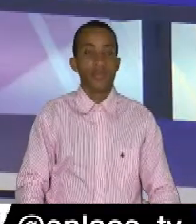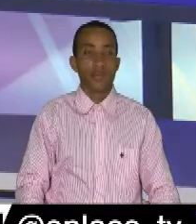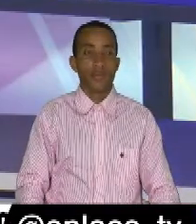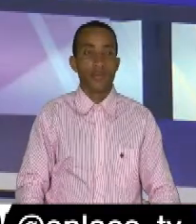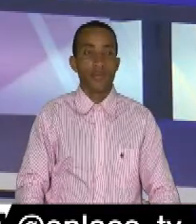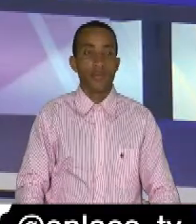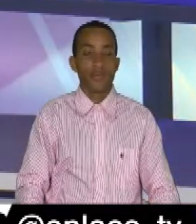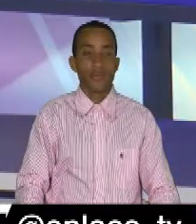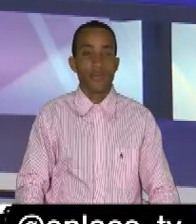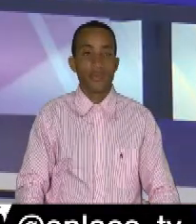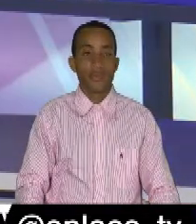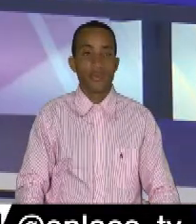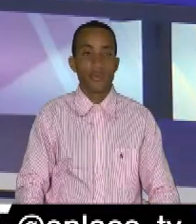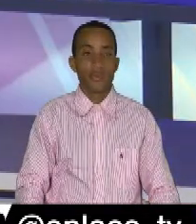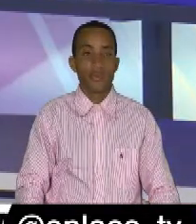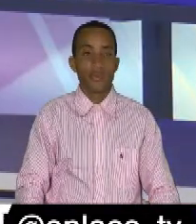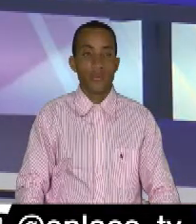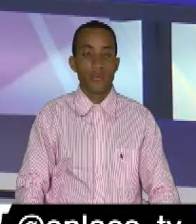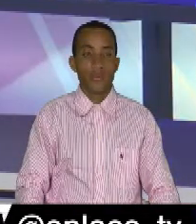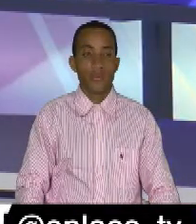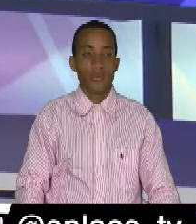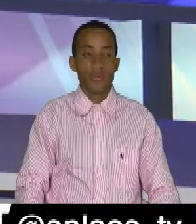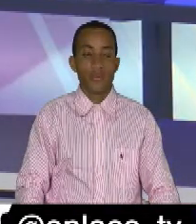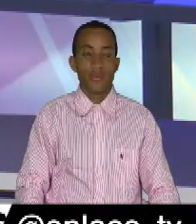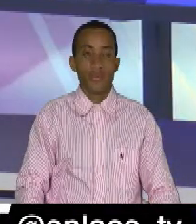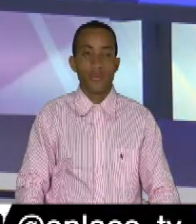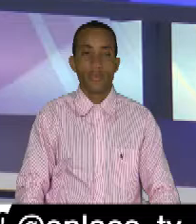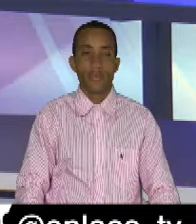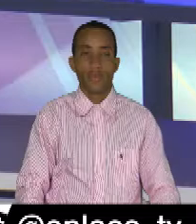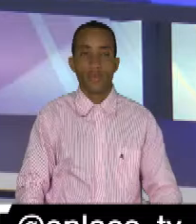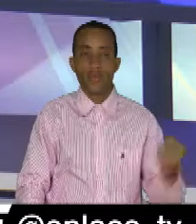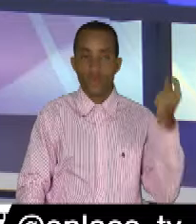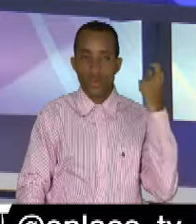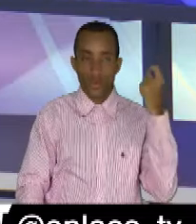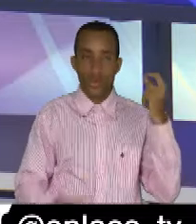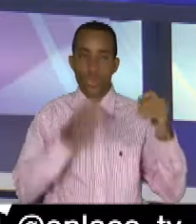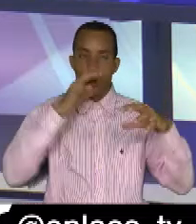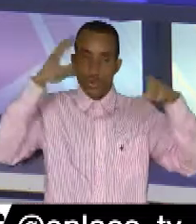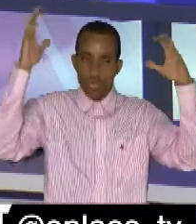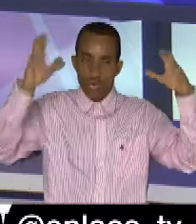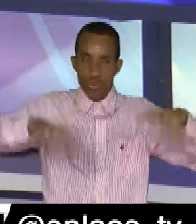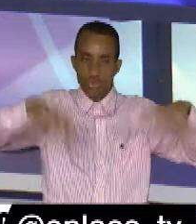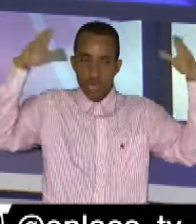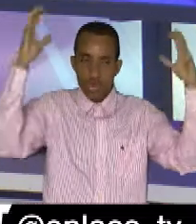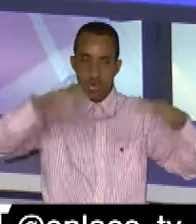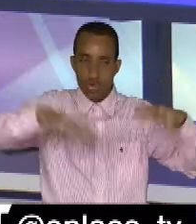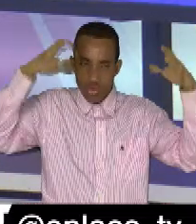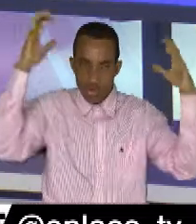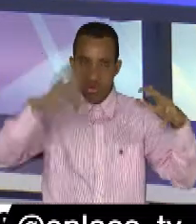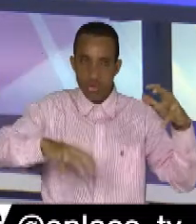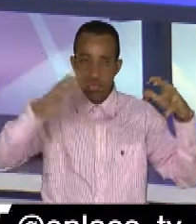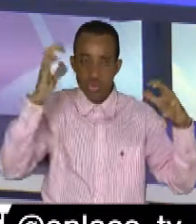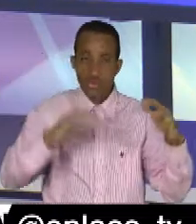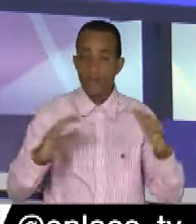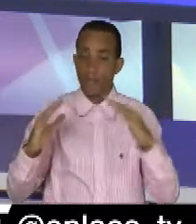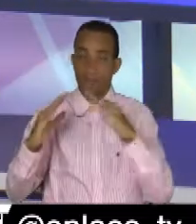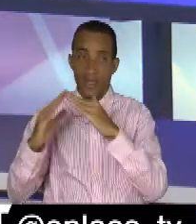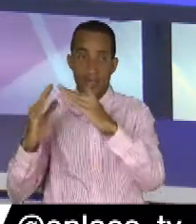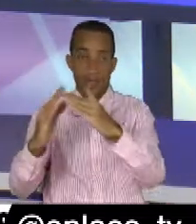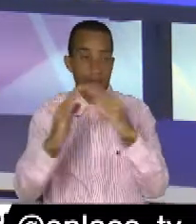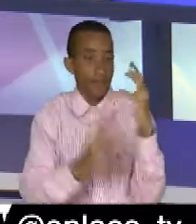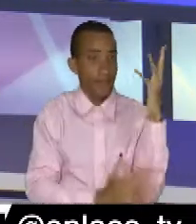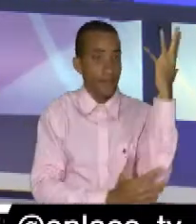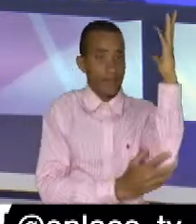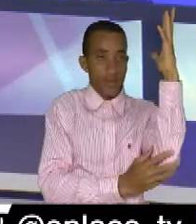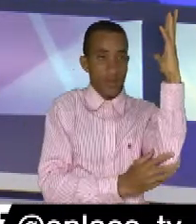Y mucha atención, que las lluvias de las últimas horas provocaron la caída de un árbol sobre dos viviendas en el barrio El Paraíso. Pedro Severiche, en el lugar